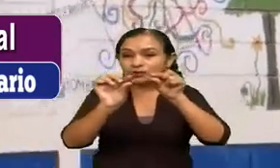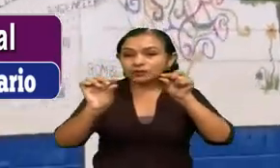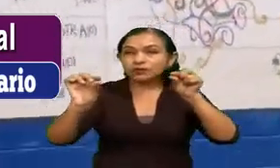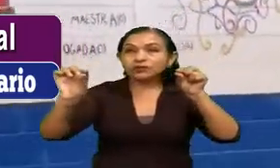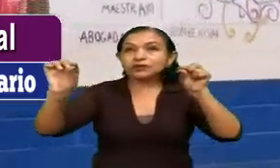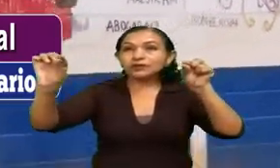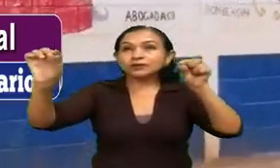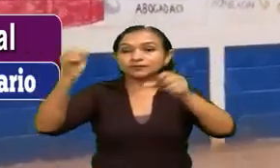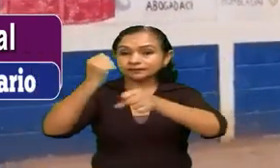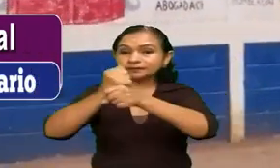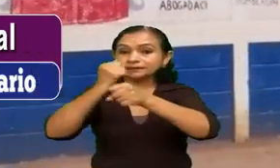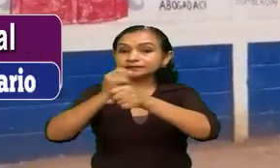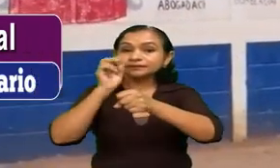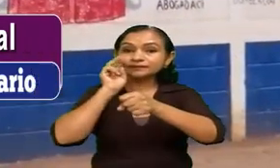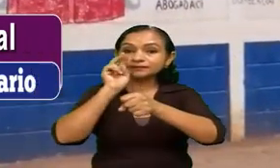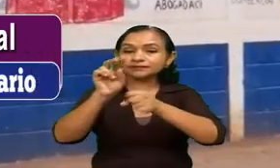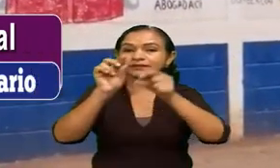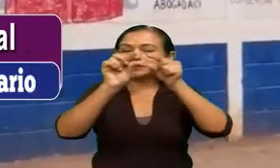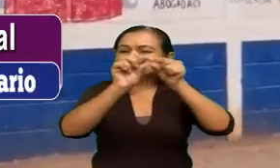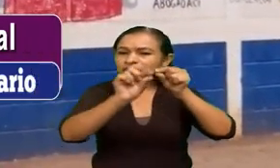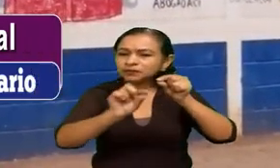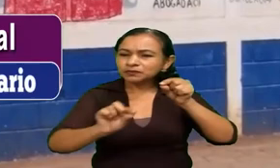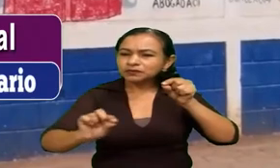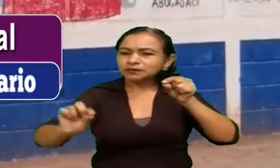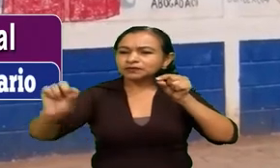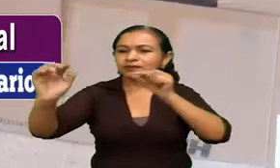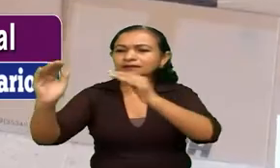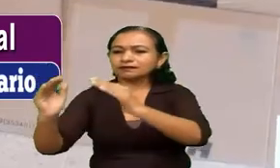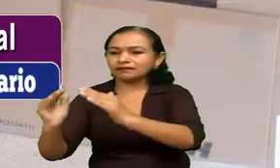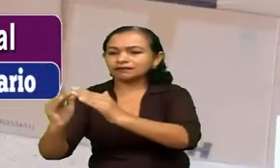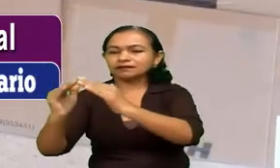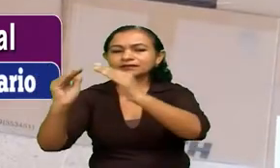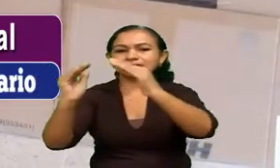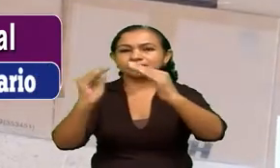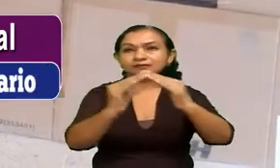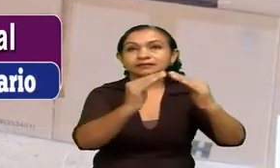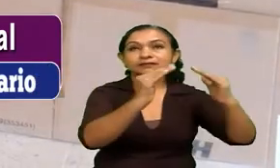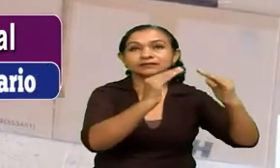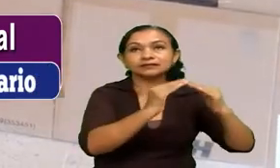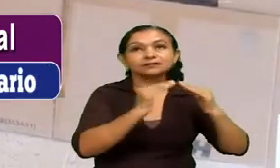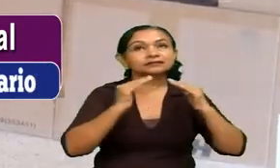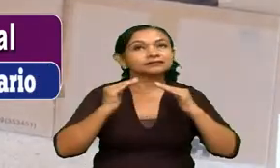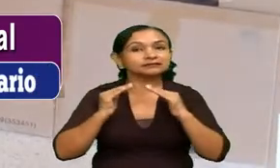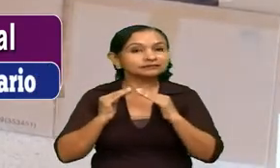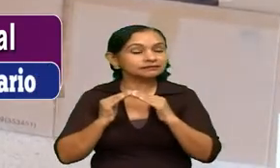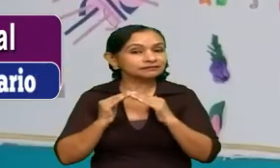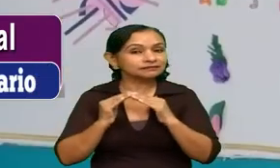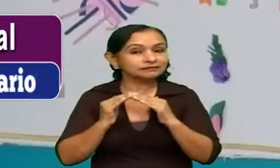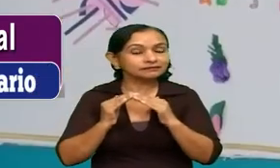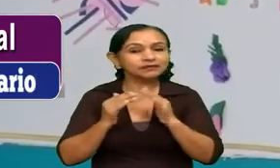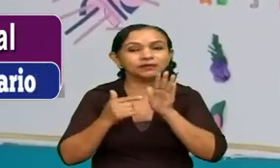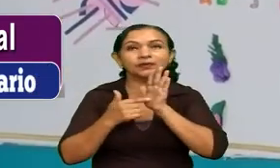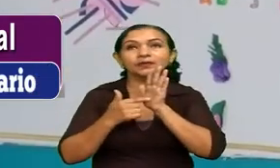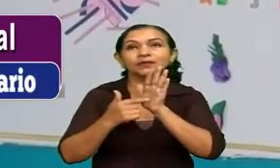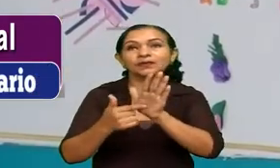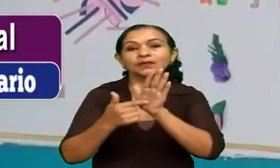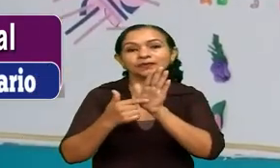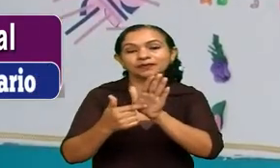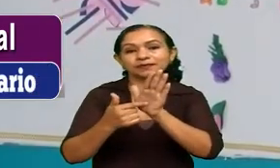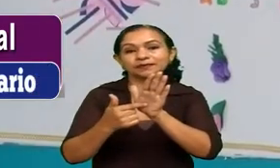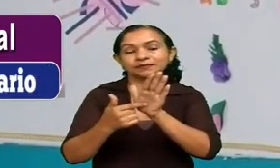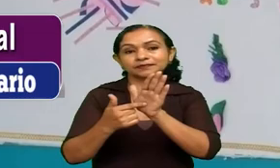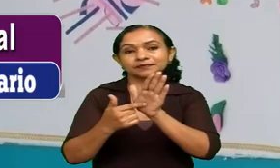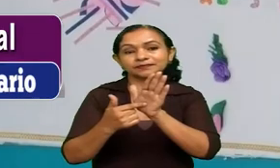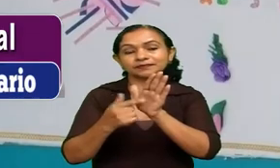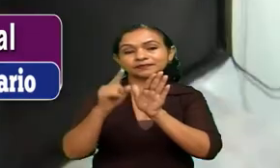trabajando los compañeros es llegando a vivienda. Ahí vamos sobre un ejemplo. Te dije